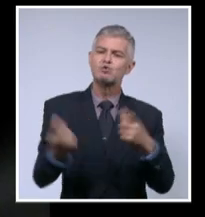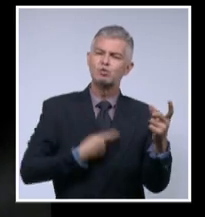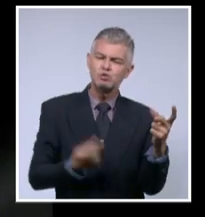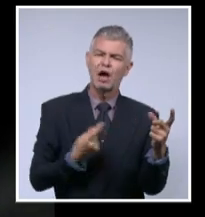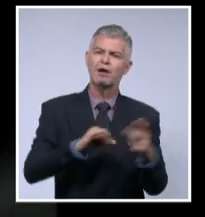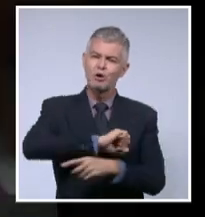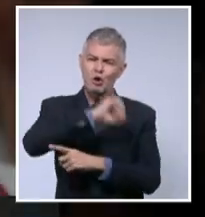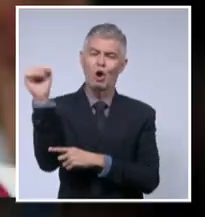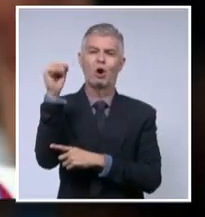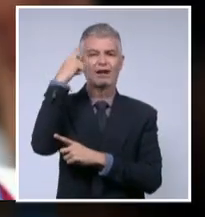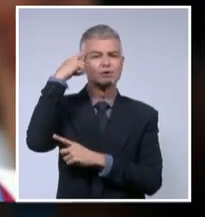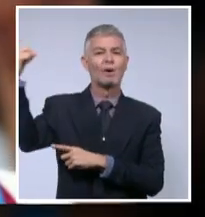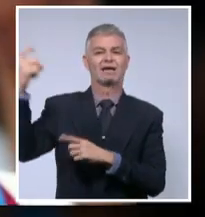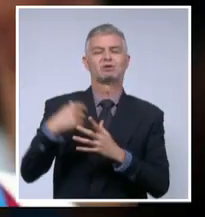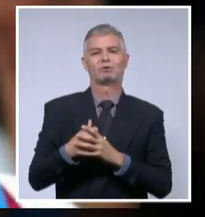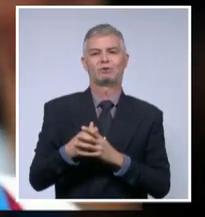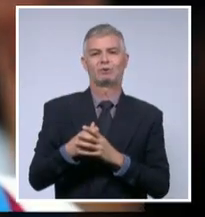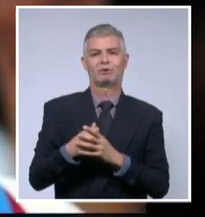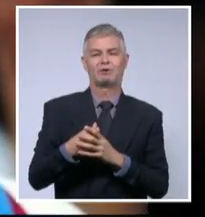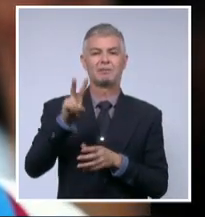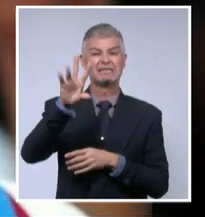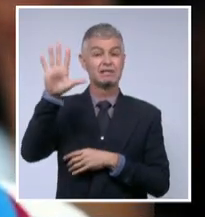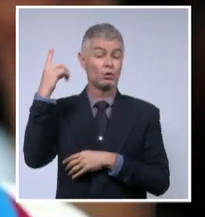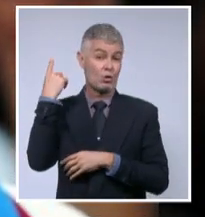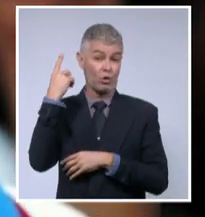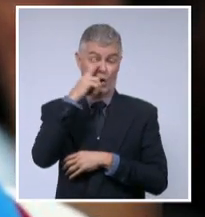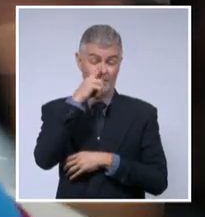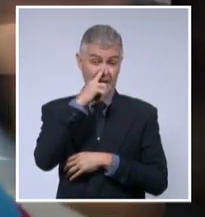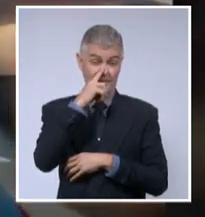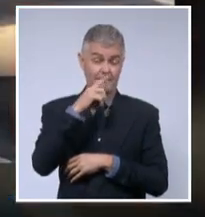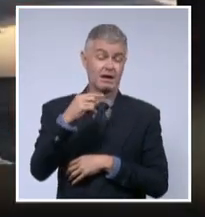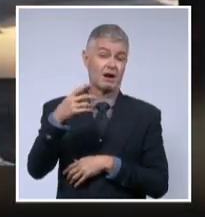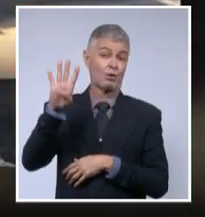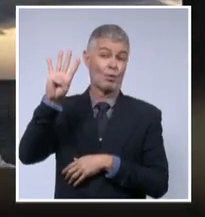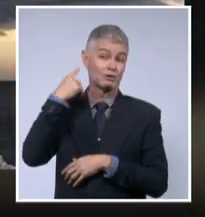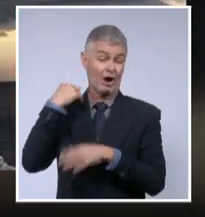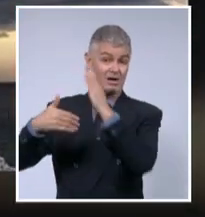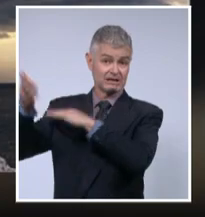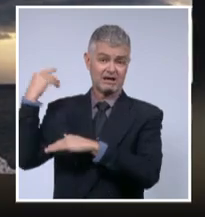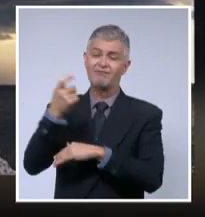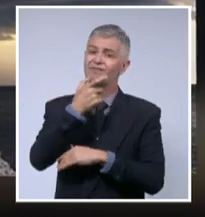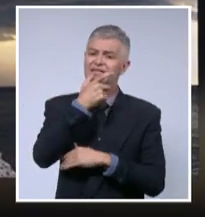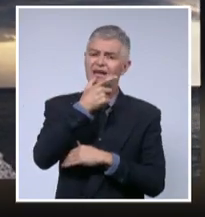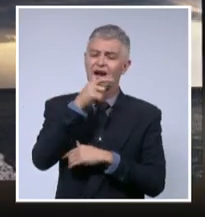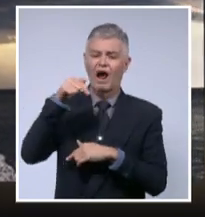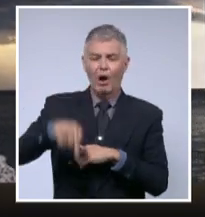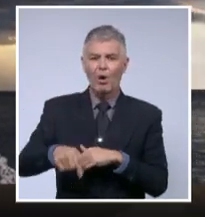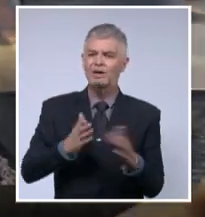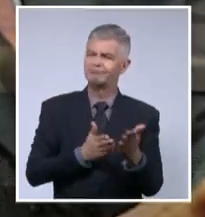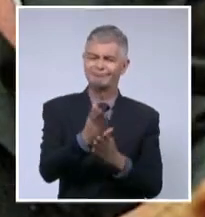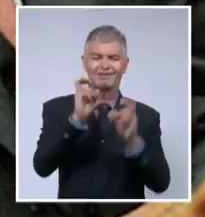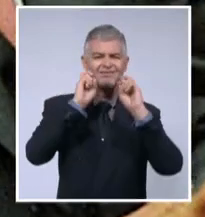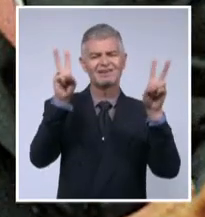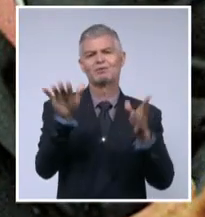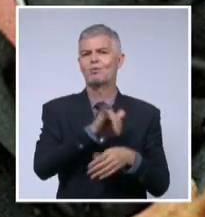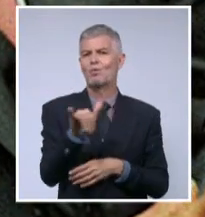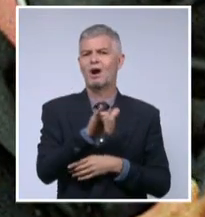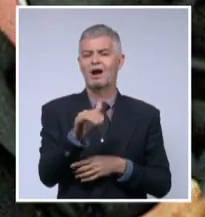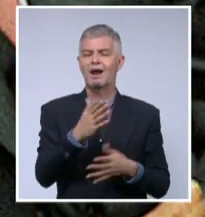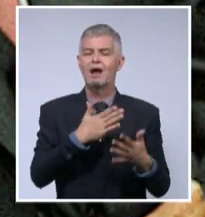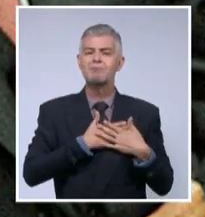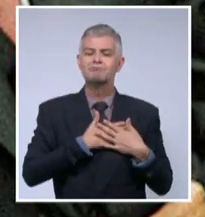desde aquel 25 de noviembre. Fidel sigue estando, solo que de una manera distinta. Palpita en los que creen, en